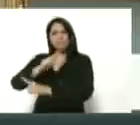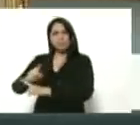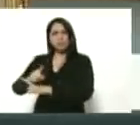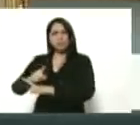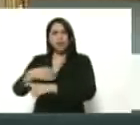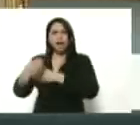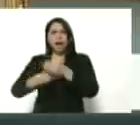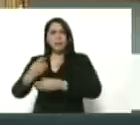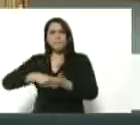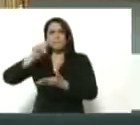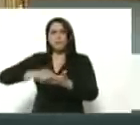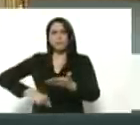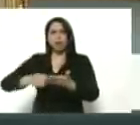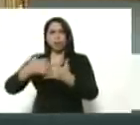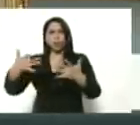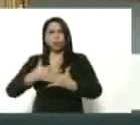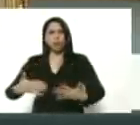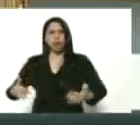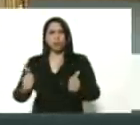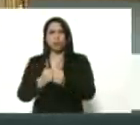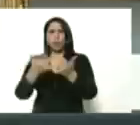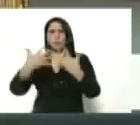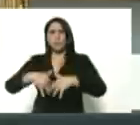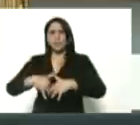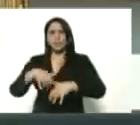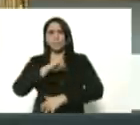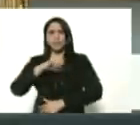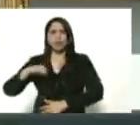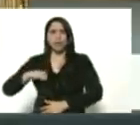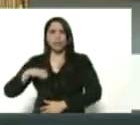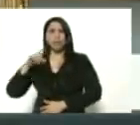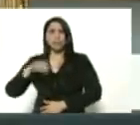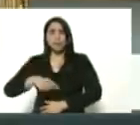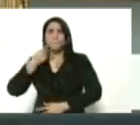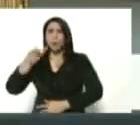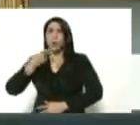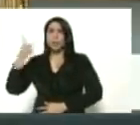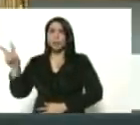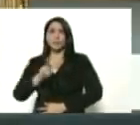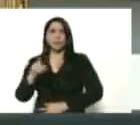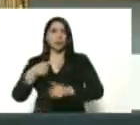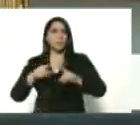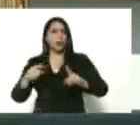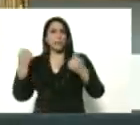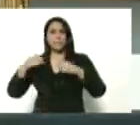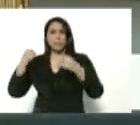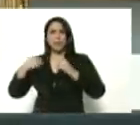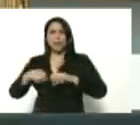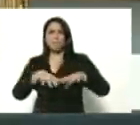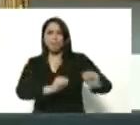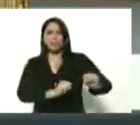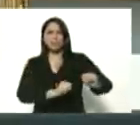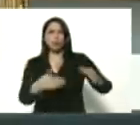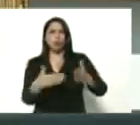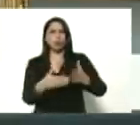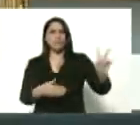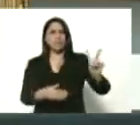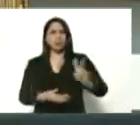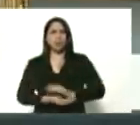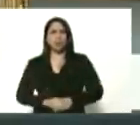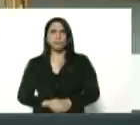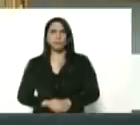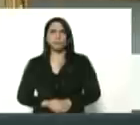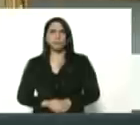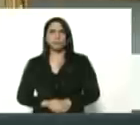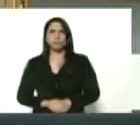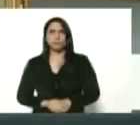un contrato con una empresa privada y con políticos venezolanos para preparar una invasión a Venezuela,